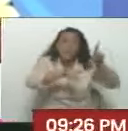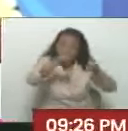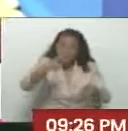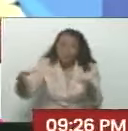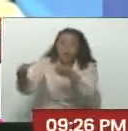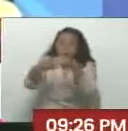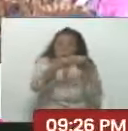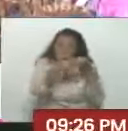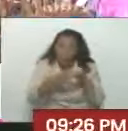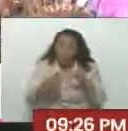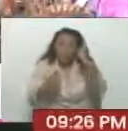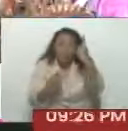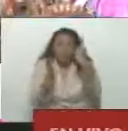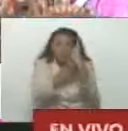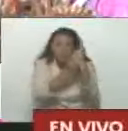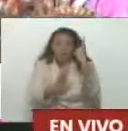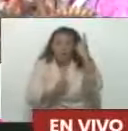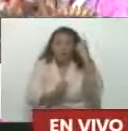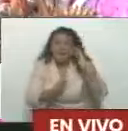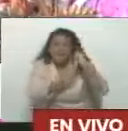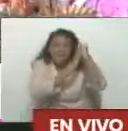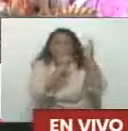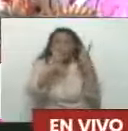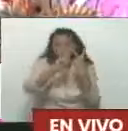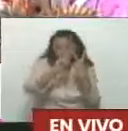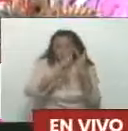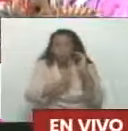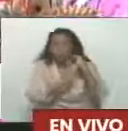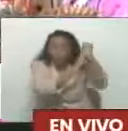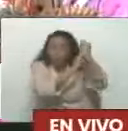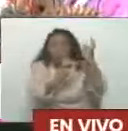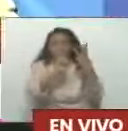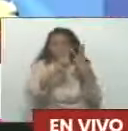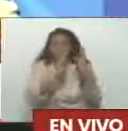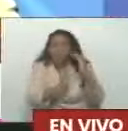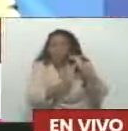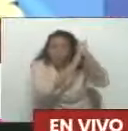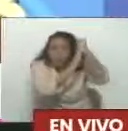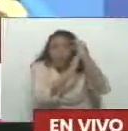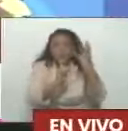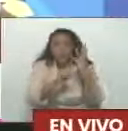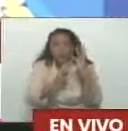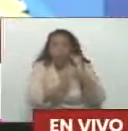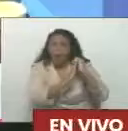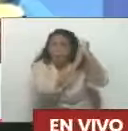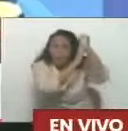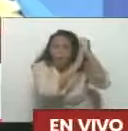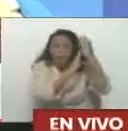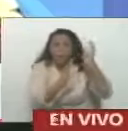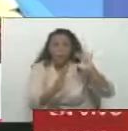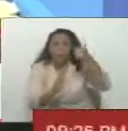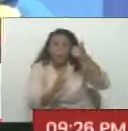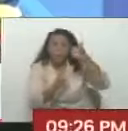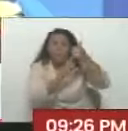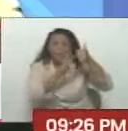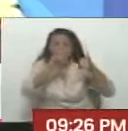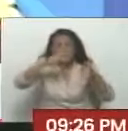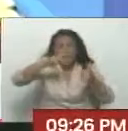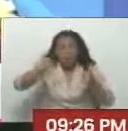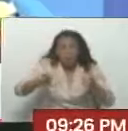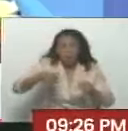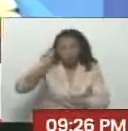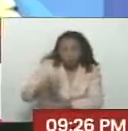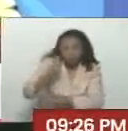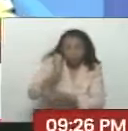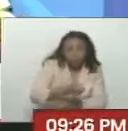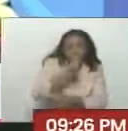organización. Hay un primer capatá, un segundo capatá, un tercer capatá, un cuarto capatá, un primer perrero, un segundo